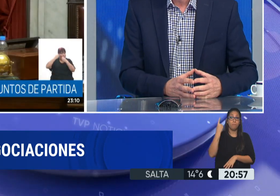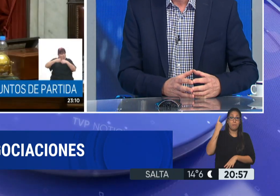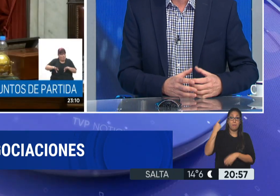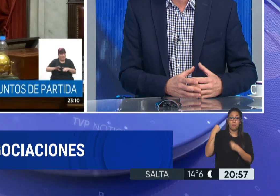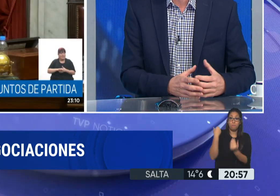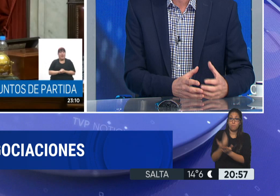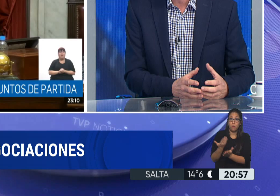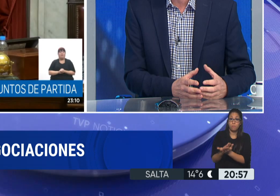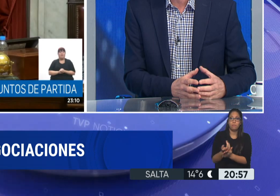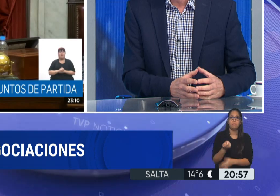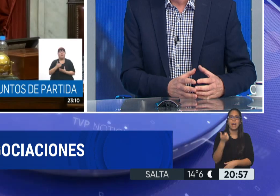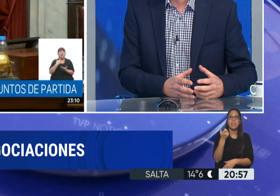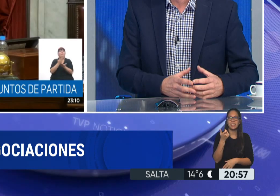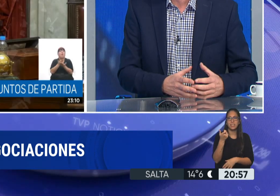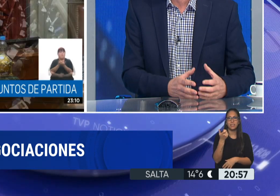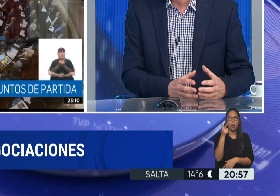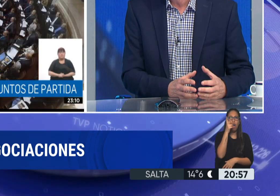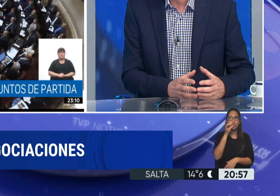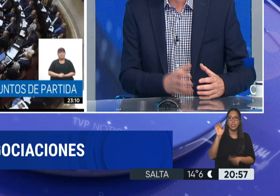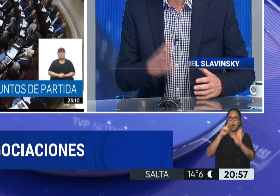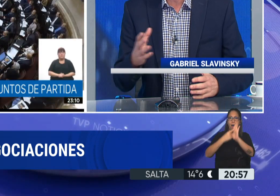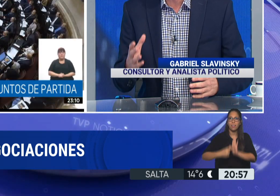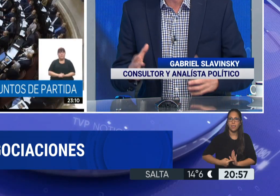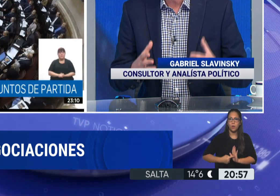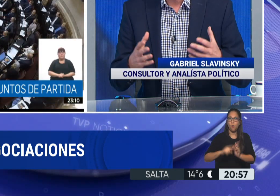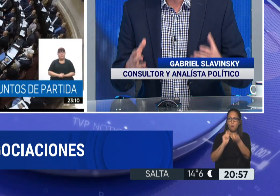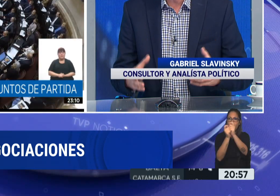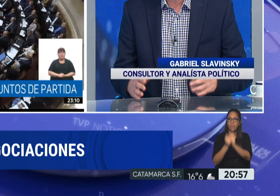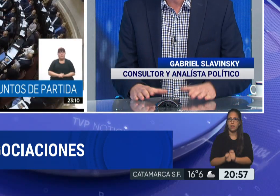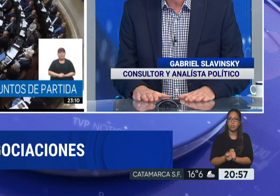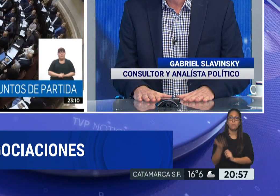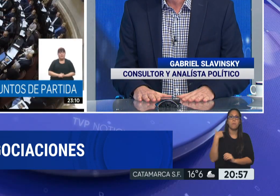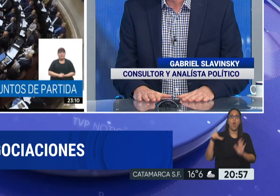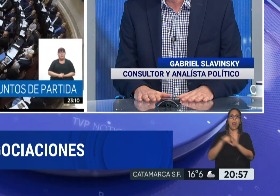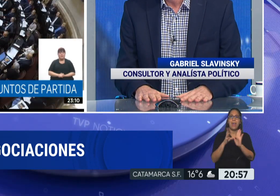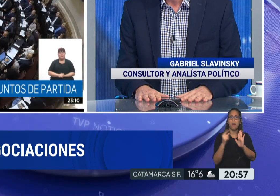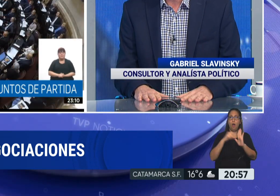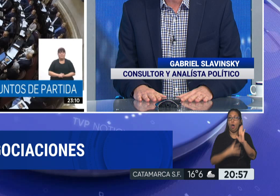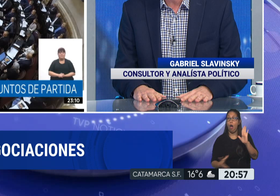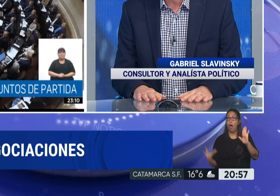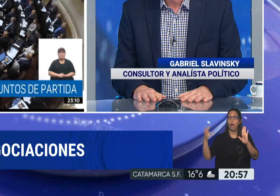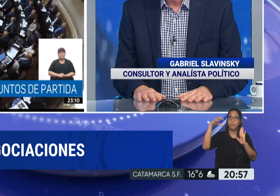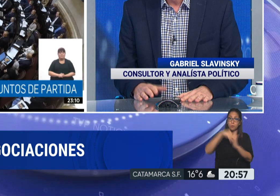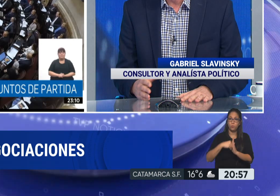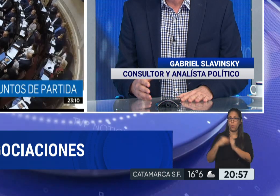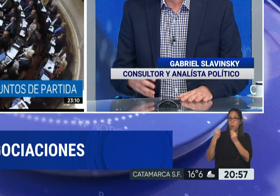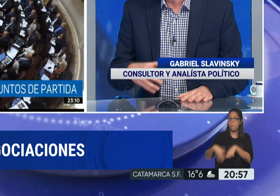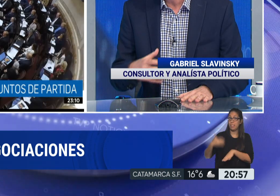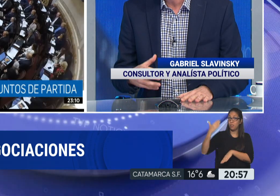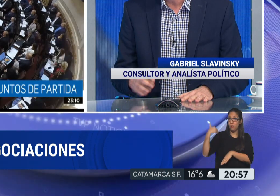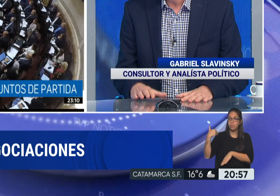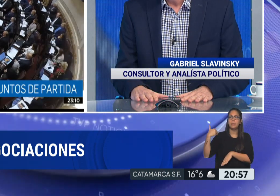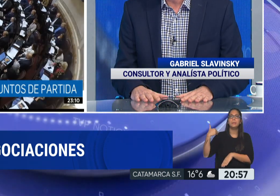tenía casi 800 artículos y modificaciones en la famosa ley ómnibus del comienzo. Sin embargo, luego